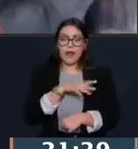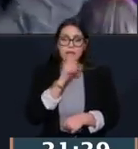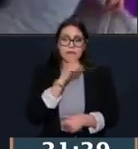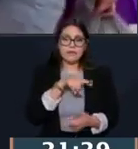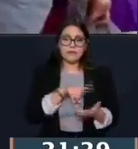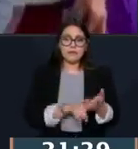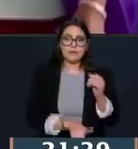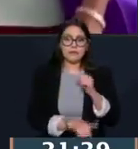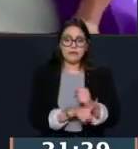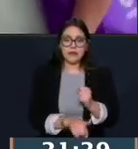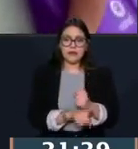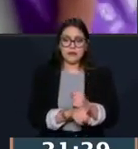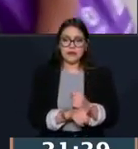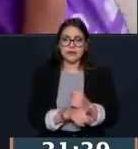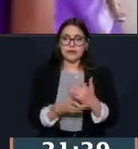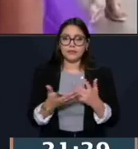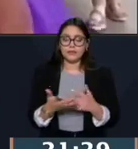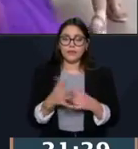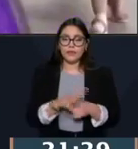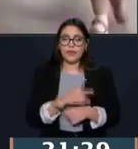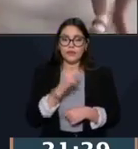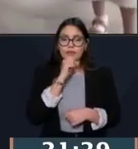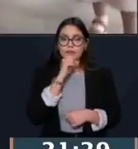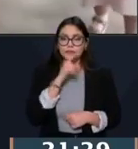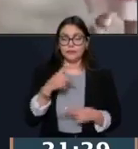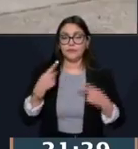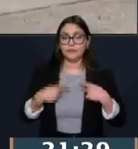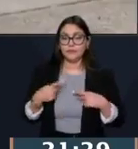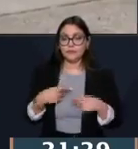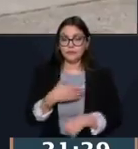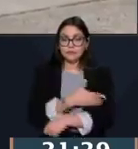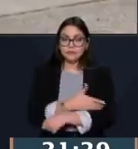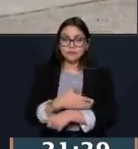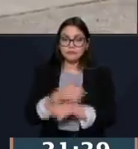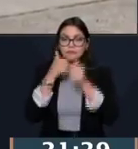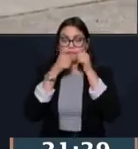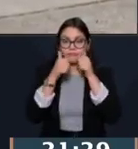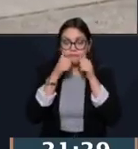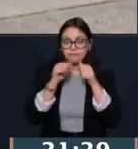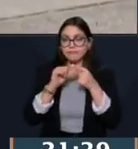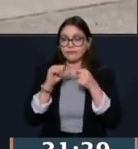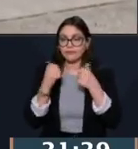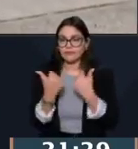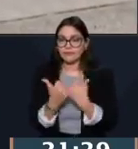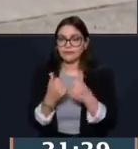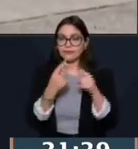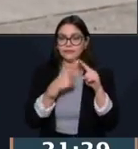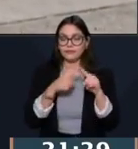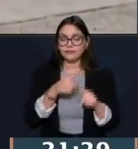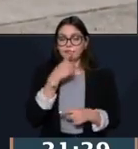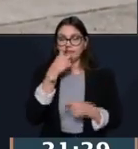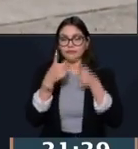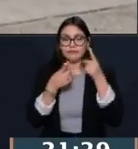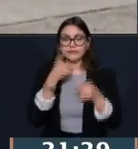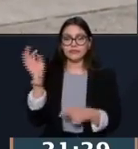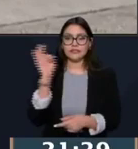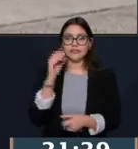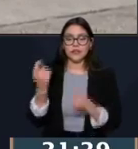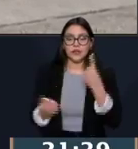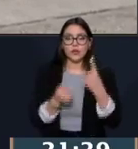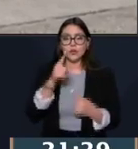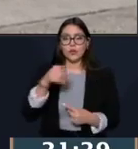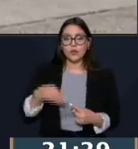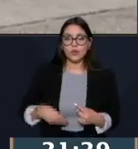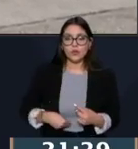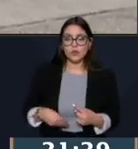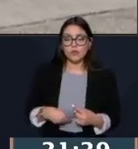ocurriendo esta situación. Entonces, las personas que acompañan este proceso, pues hablan de que hay algunos que han sido inculpados,